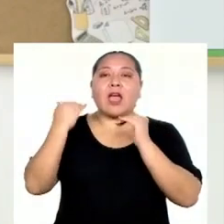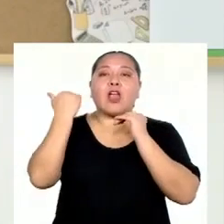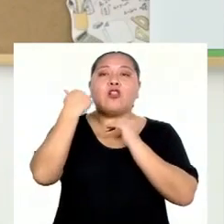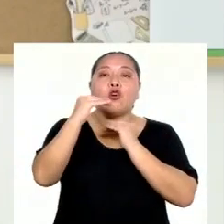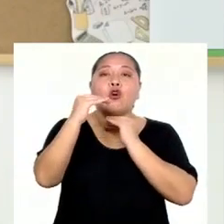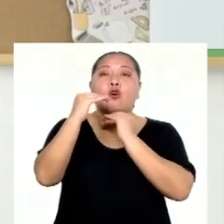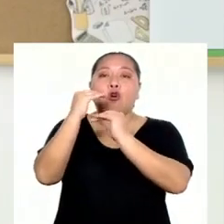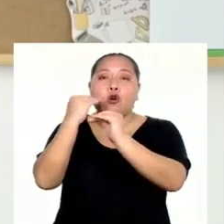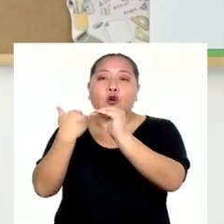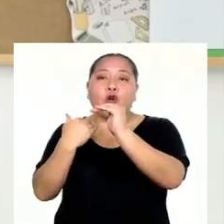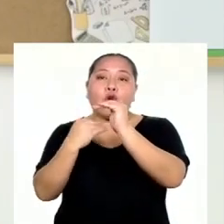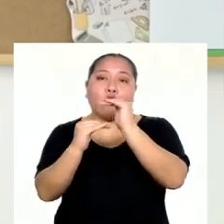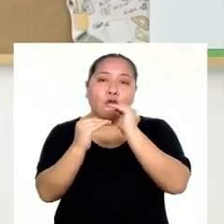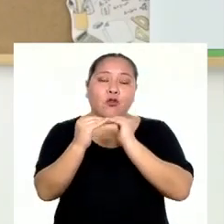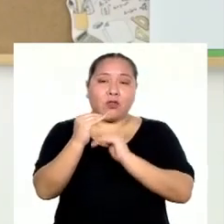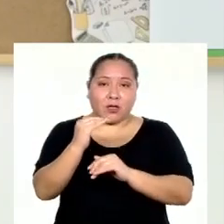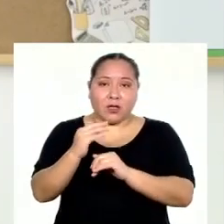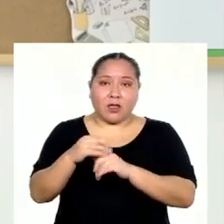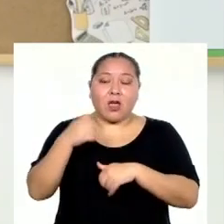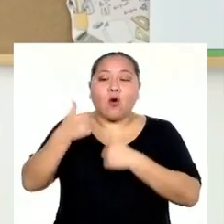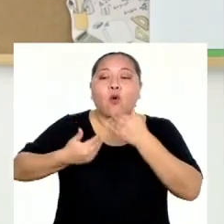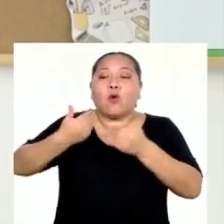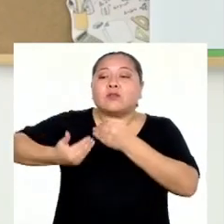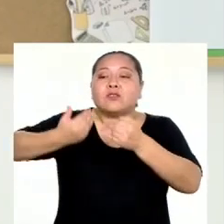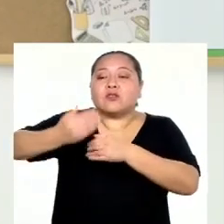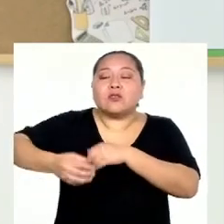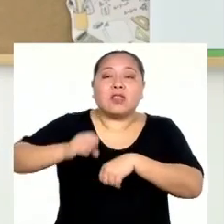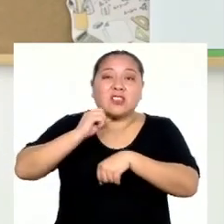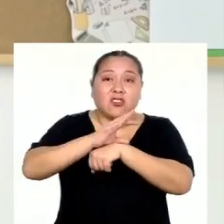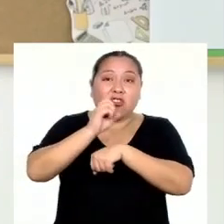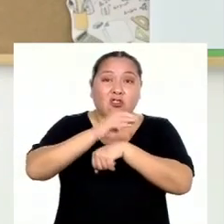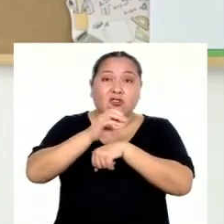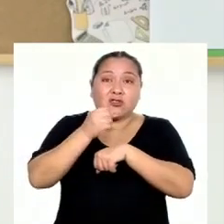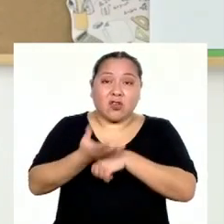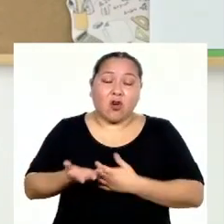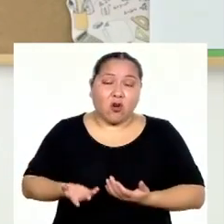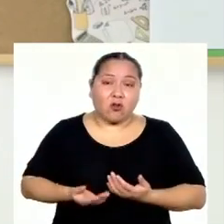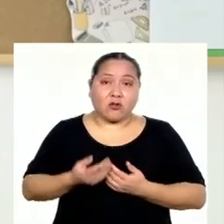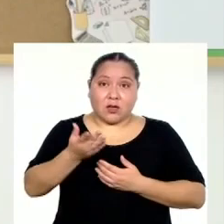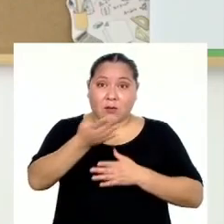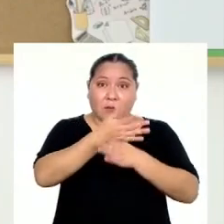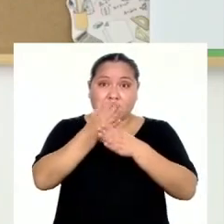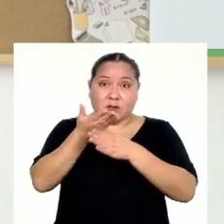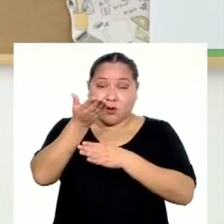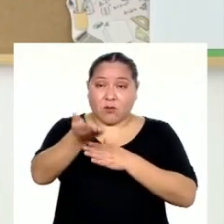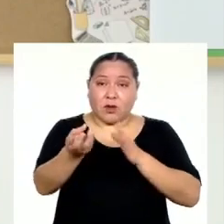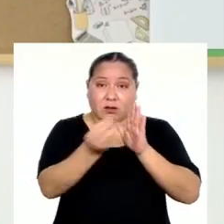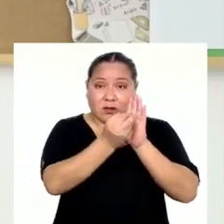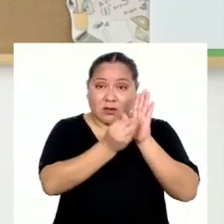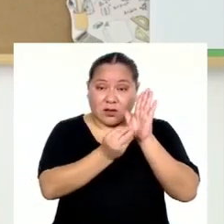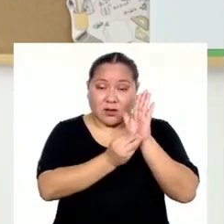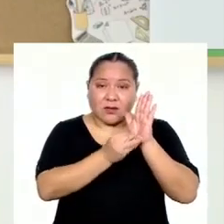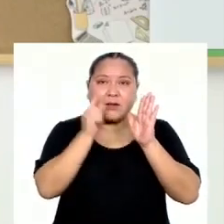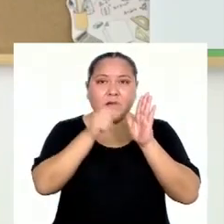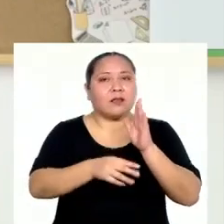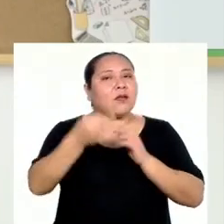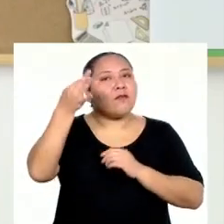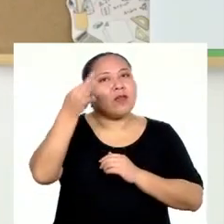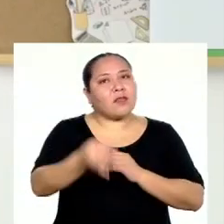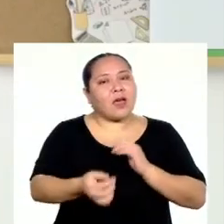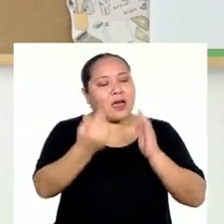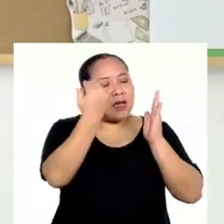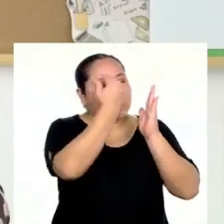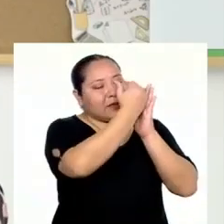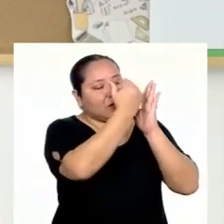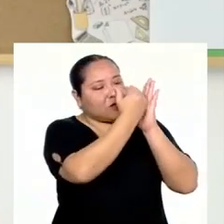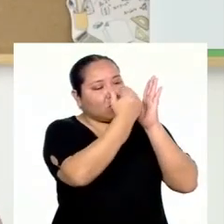la secuencialidad de las recomendaciones o instrucciones que vamos a compartir. Así nos aseguramos de que nuestro